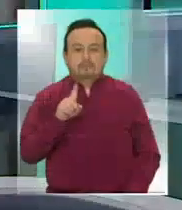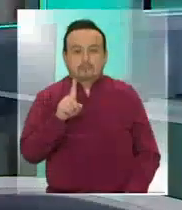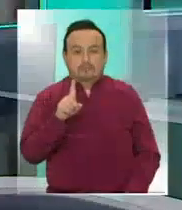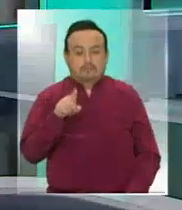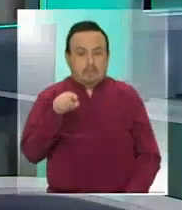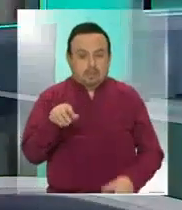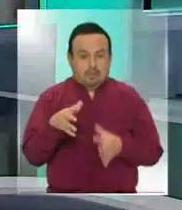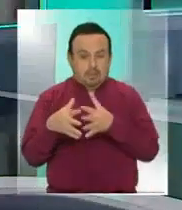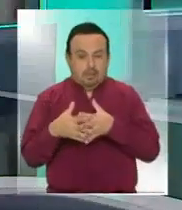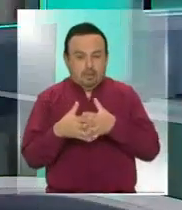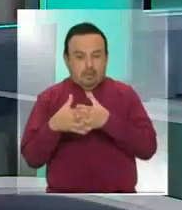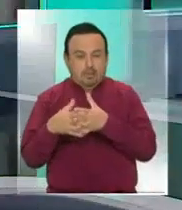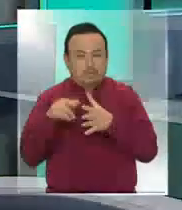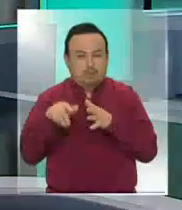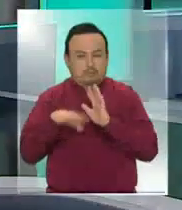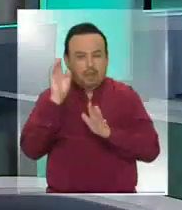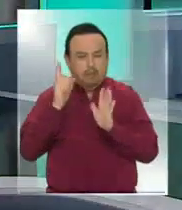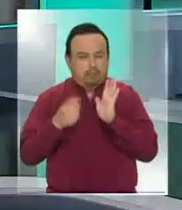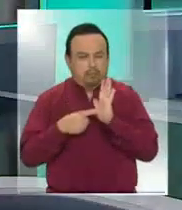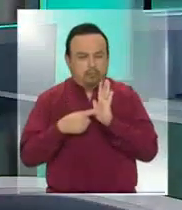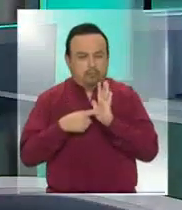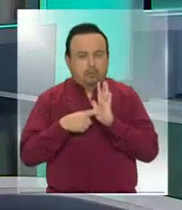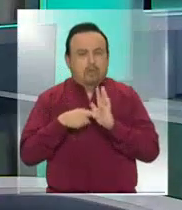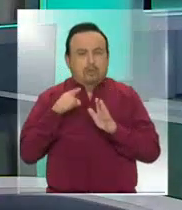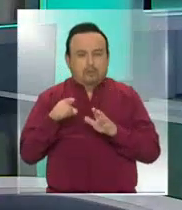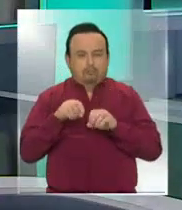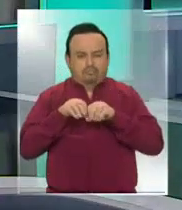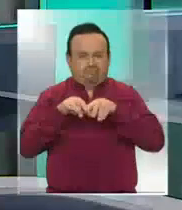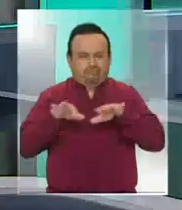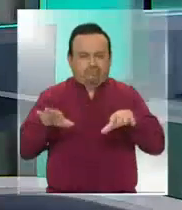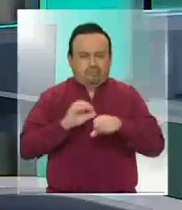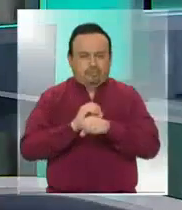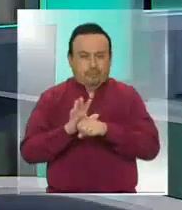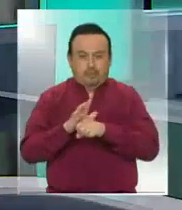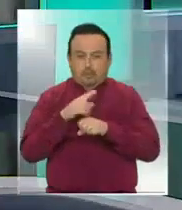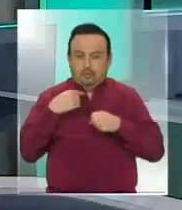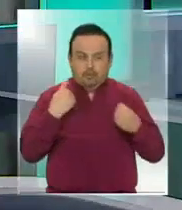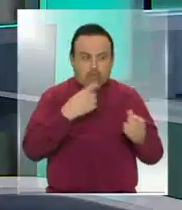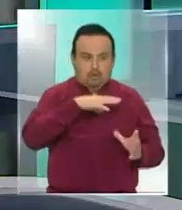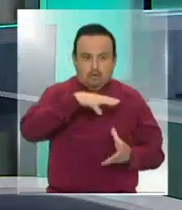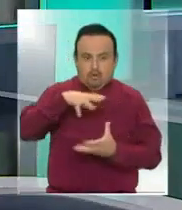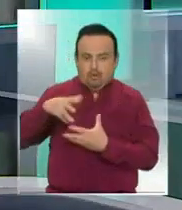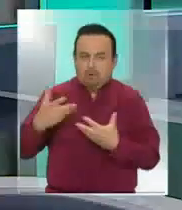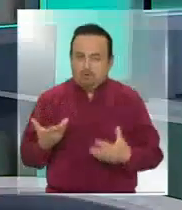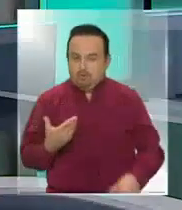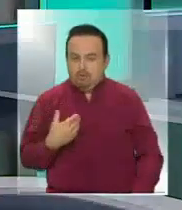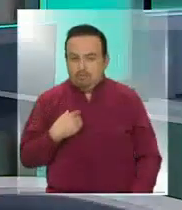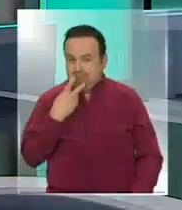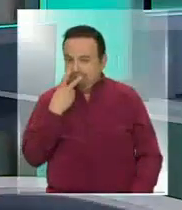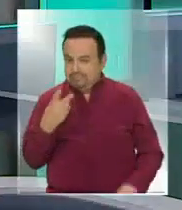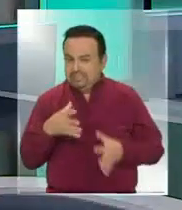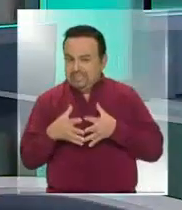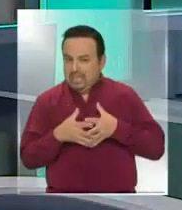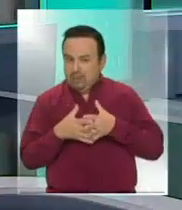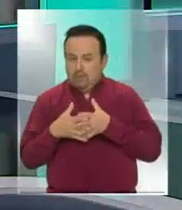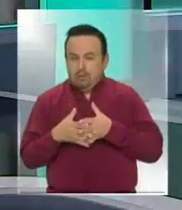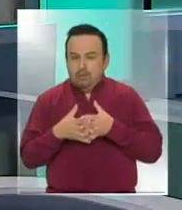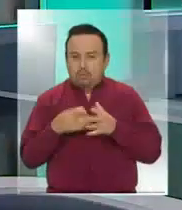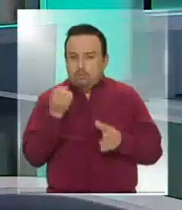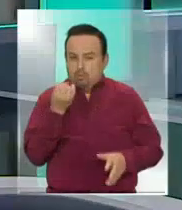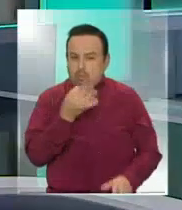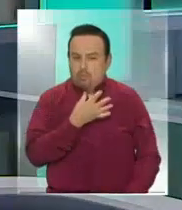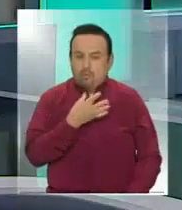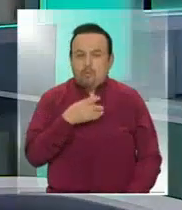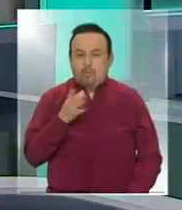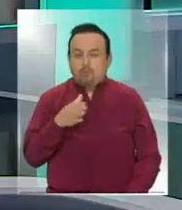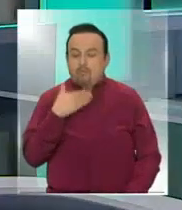país, de el país que más casos de contagio concentra en todo el planeta, y las proyecciones en respecto de la cantidad de